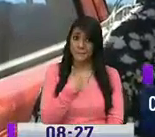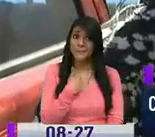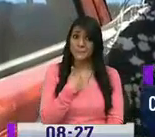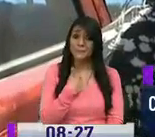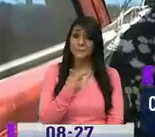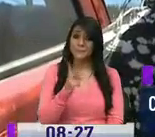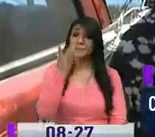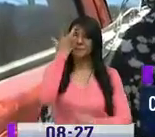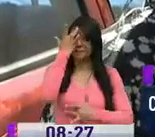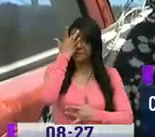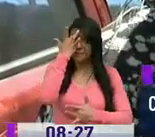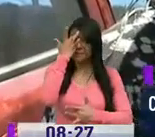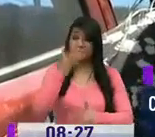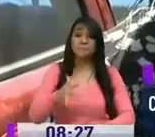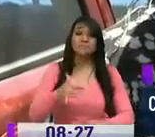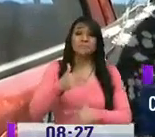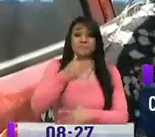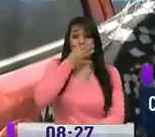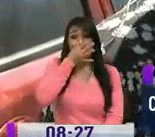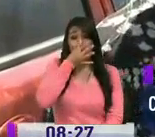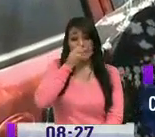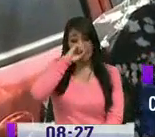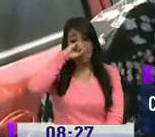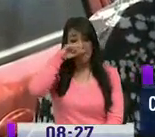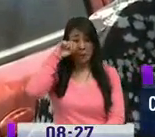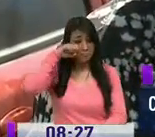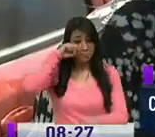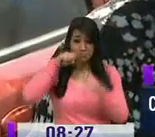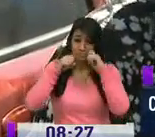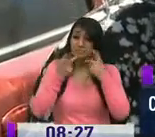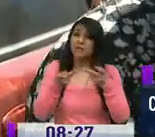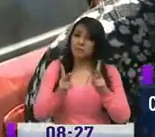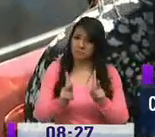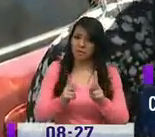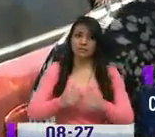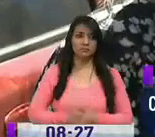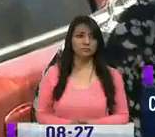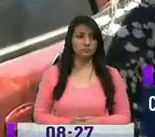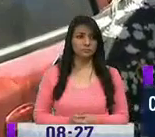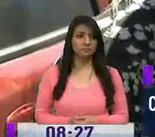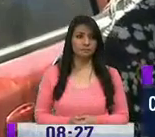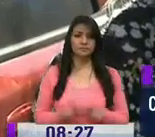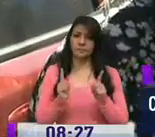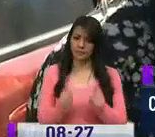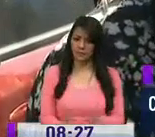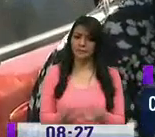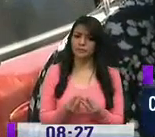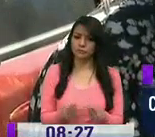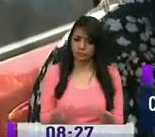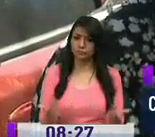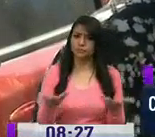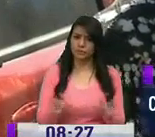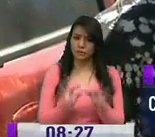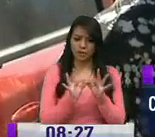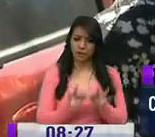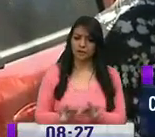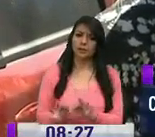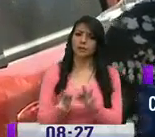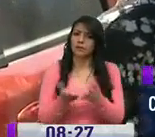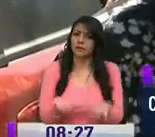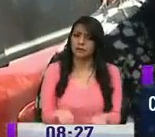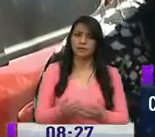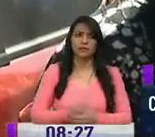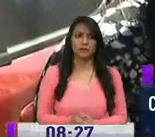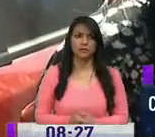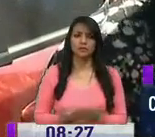¿cómo se llama?, las fosas nasales y a la vista. Y eso yo creo que deberían, o sea, más que todo el que